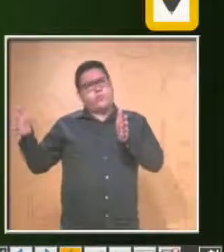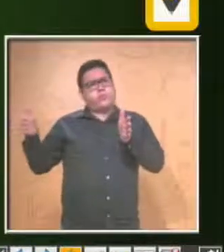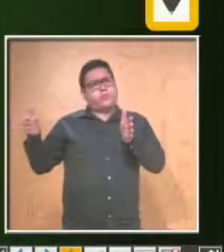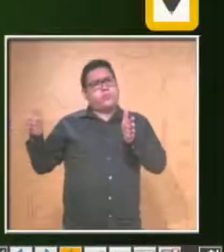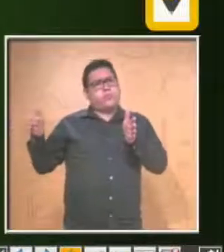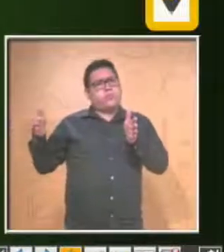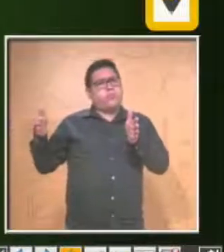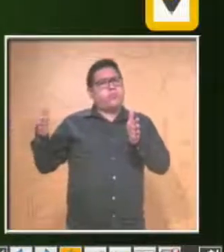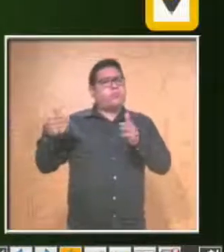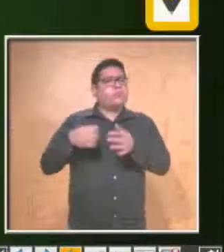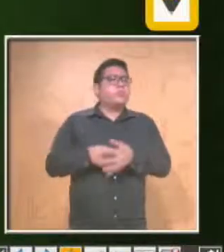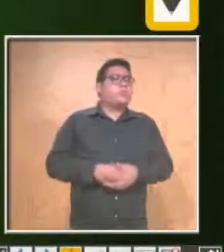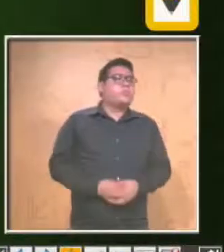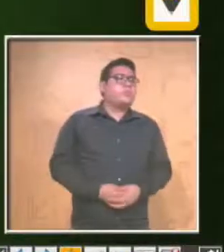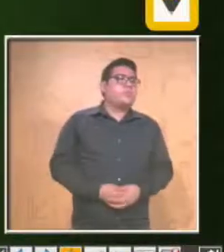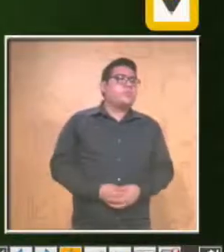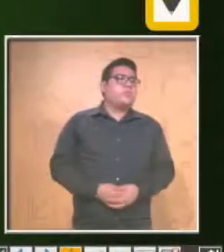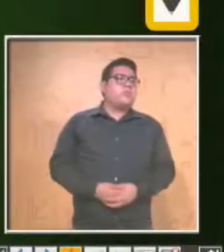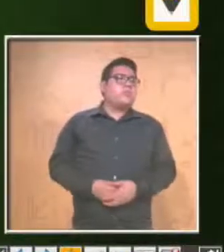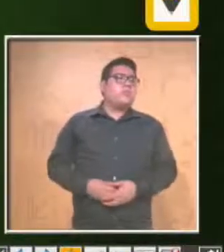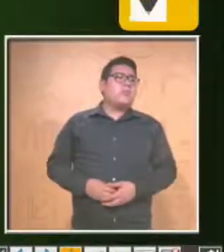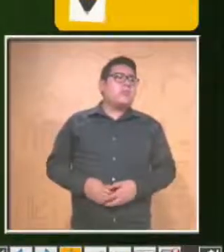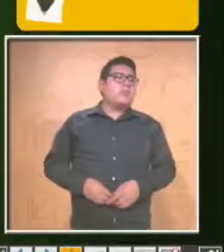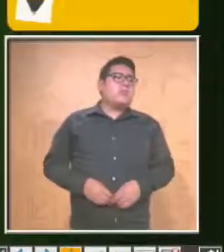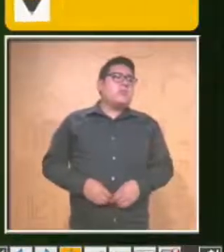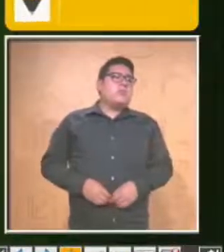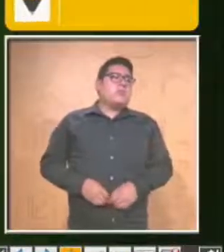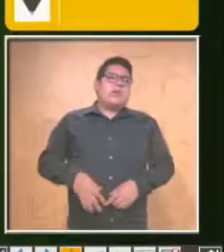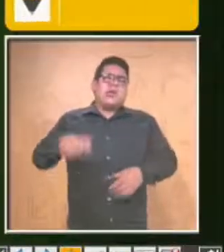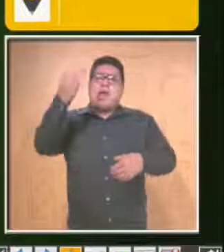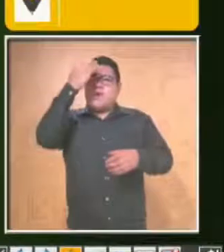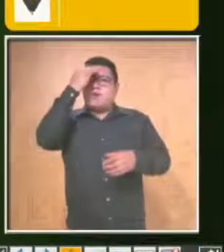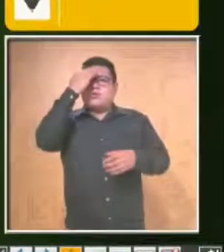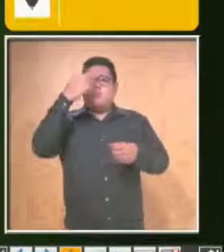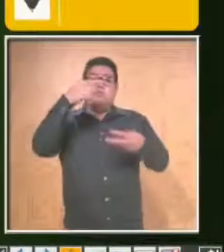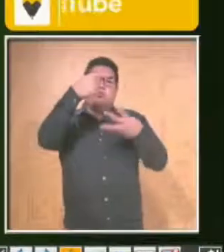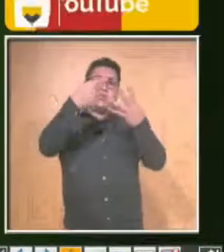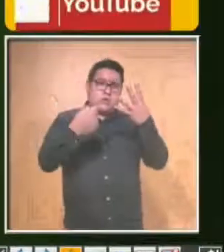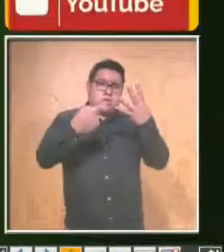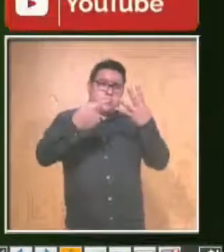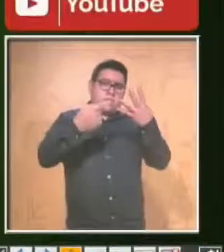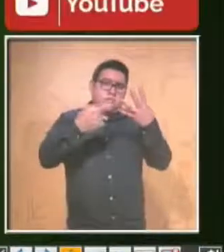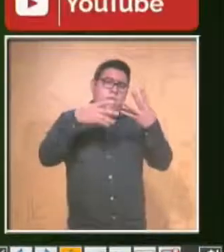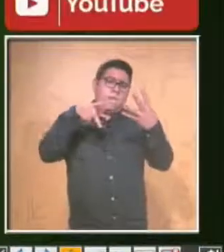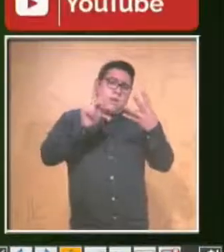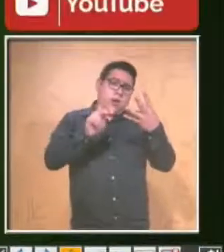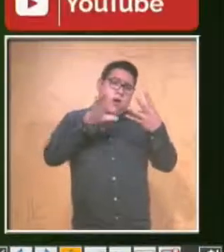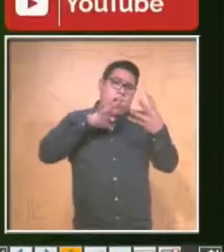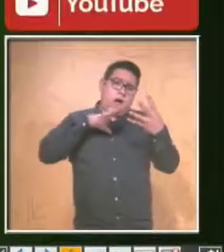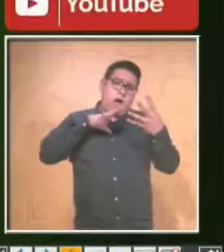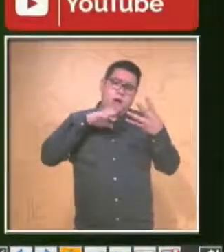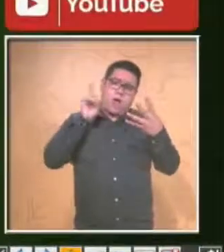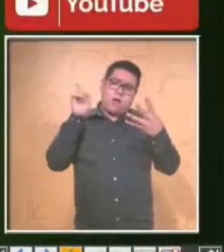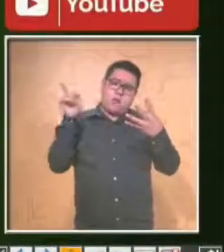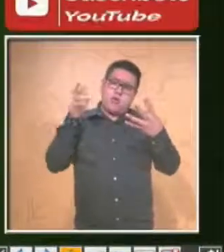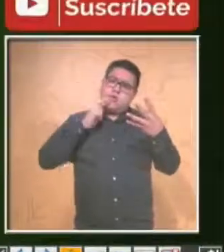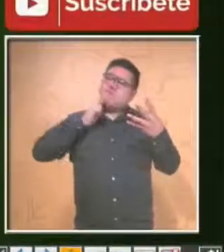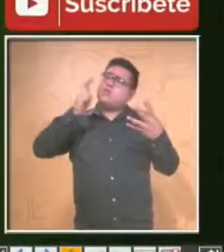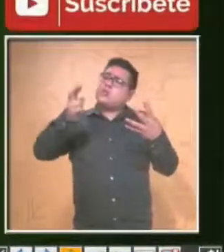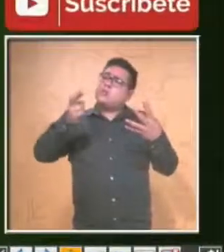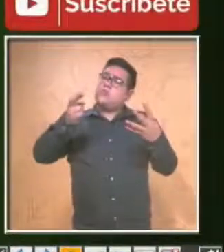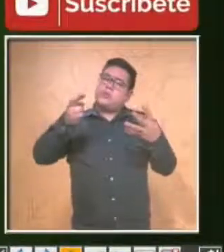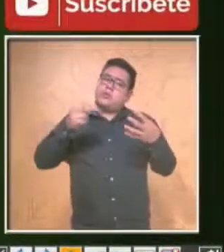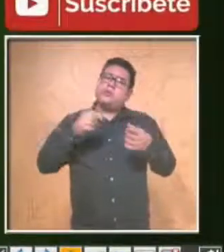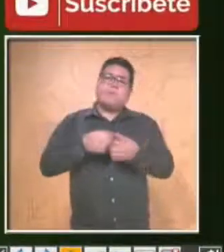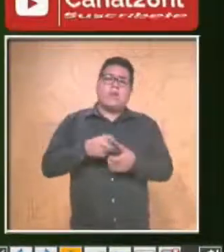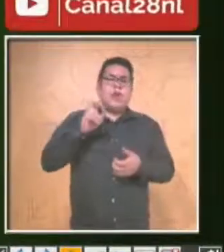parte de las edades de la historia, aunque te mencioné que conocemos regularmente 4. Pero aquí aparece una respuesta posible para